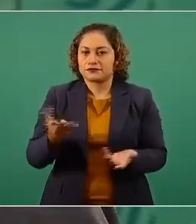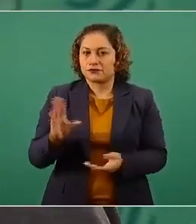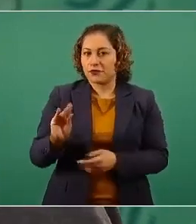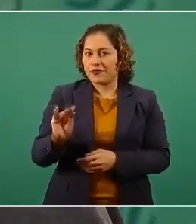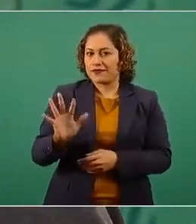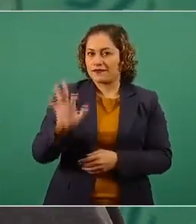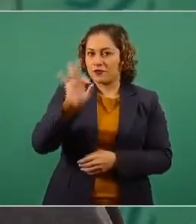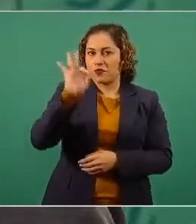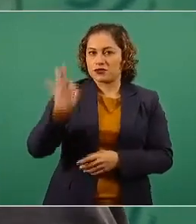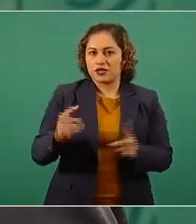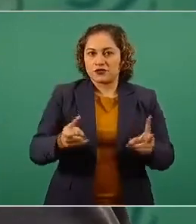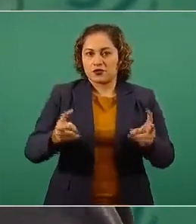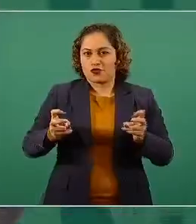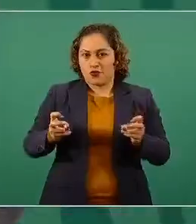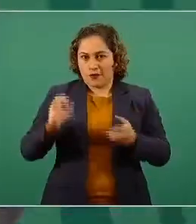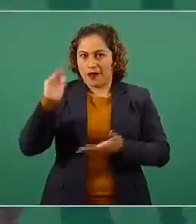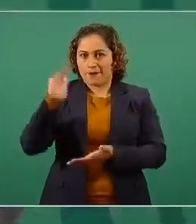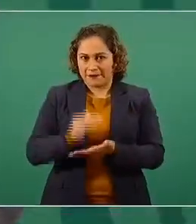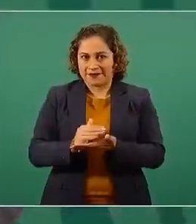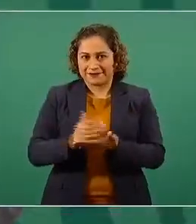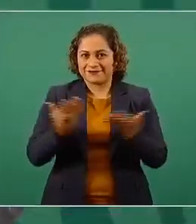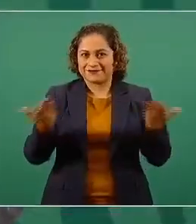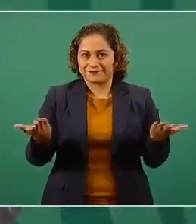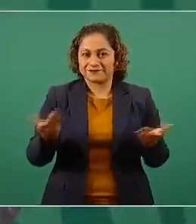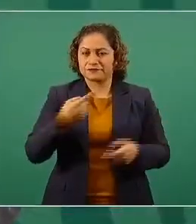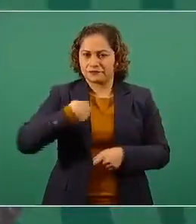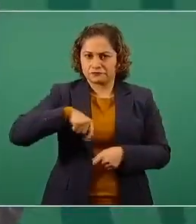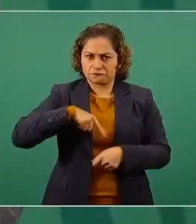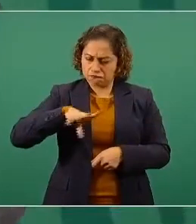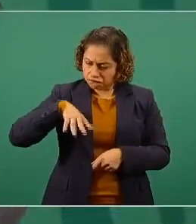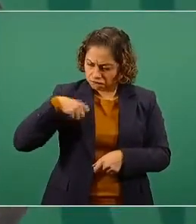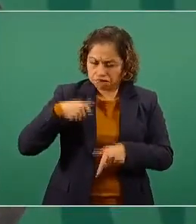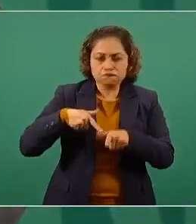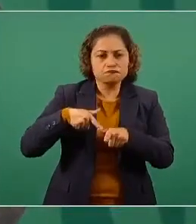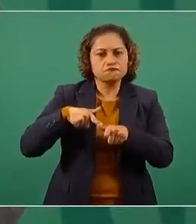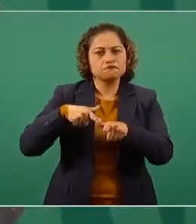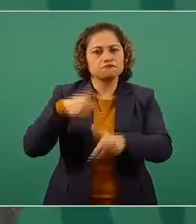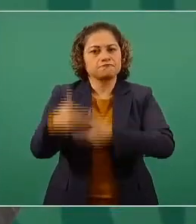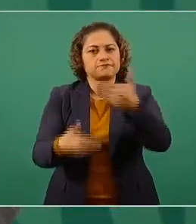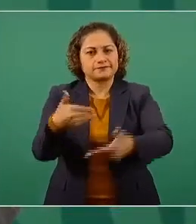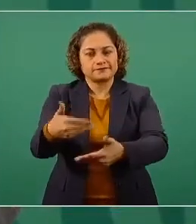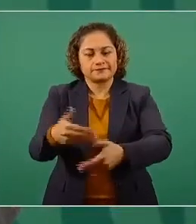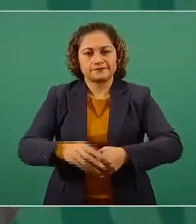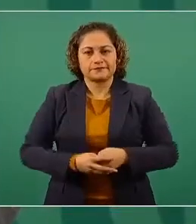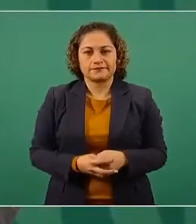95%, y no paramos y vamos a